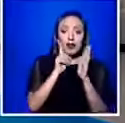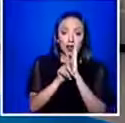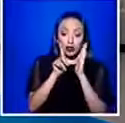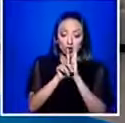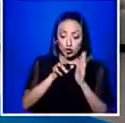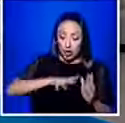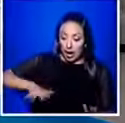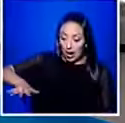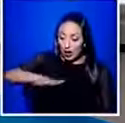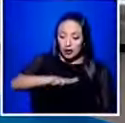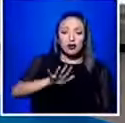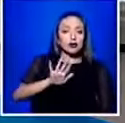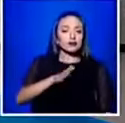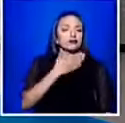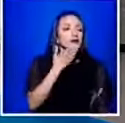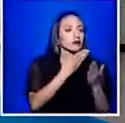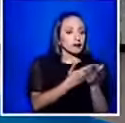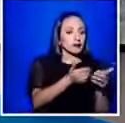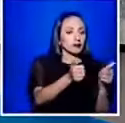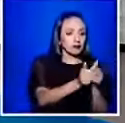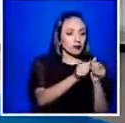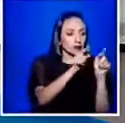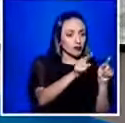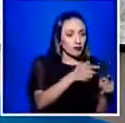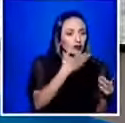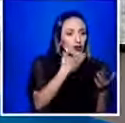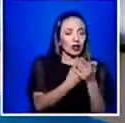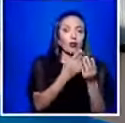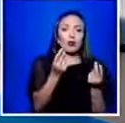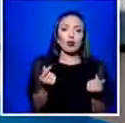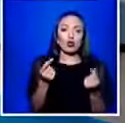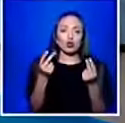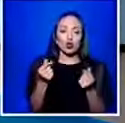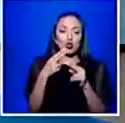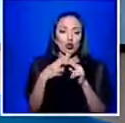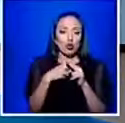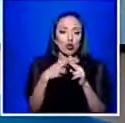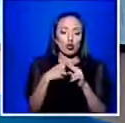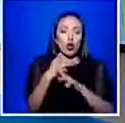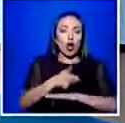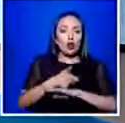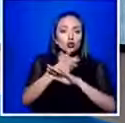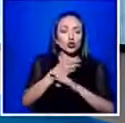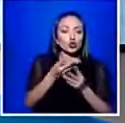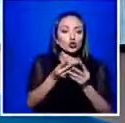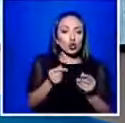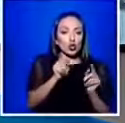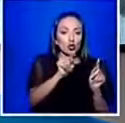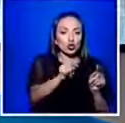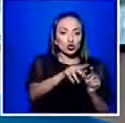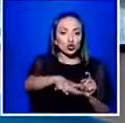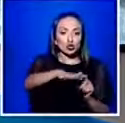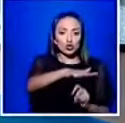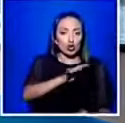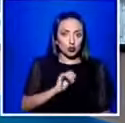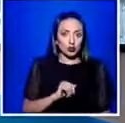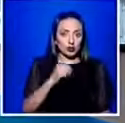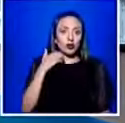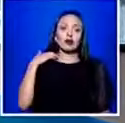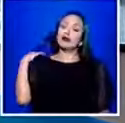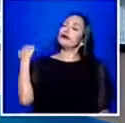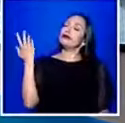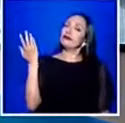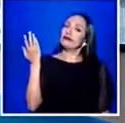este espacio, a usted y a los vecinos que la acompañan, y esperamos que pronto las autoridades puedan dar solución a esta fuga de agua en la capital, pero